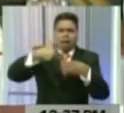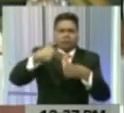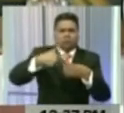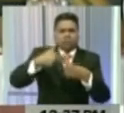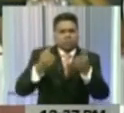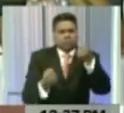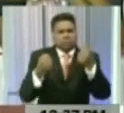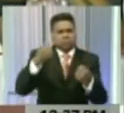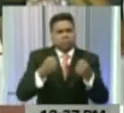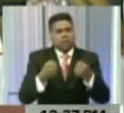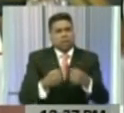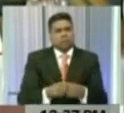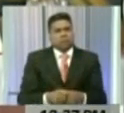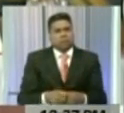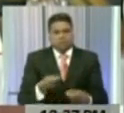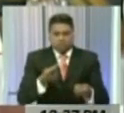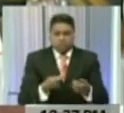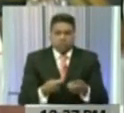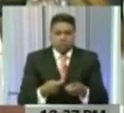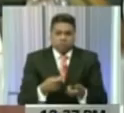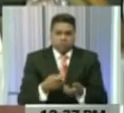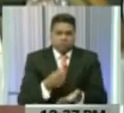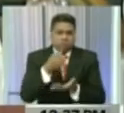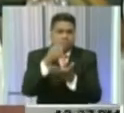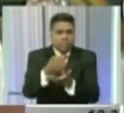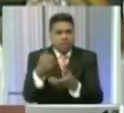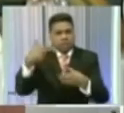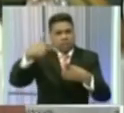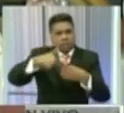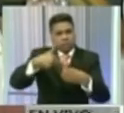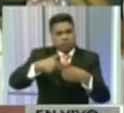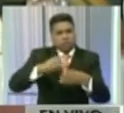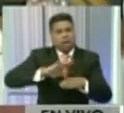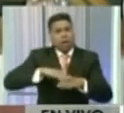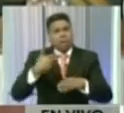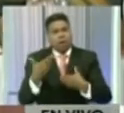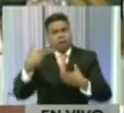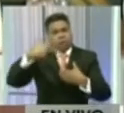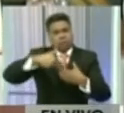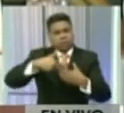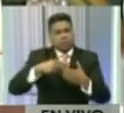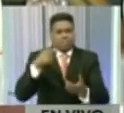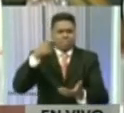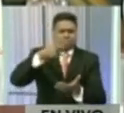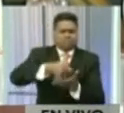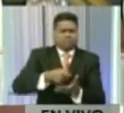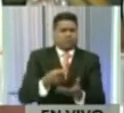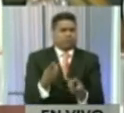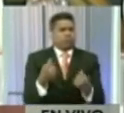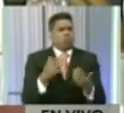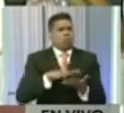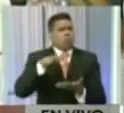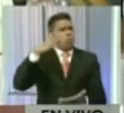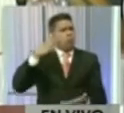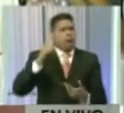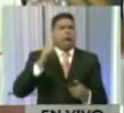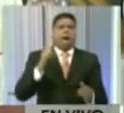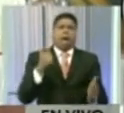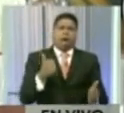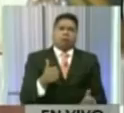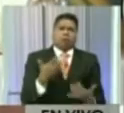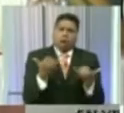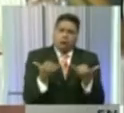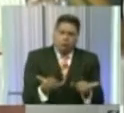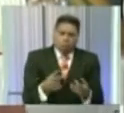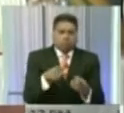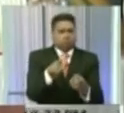Aquí se invierte para que la gente eche gasolina. Porque la gasolina cuesta más de lo que la gente paga, pues. Entonces, ahora se